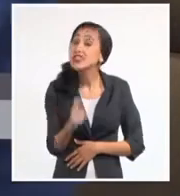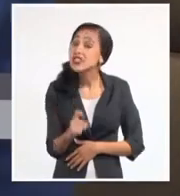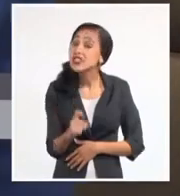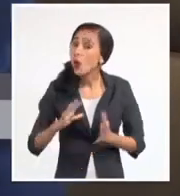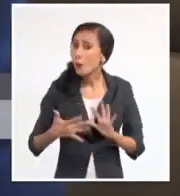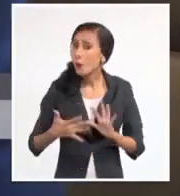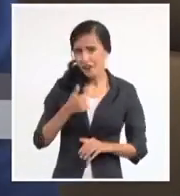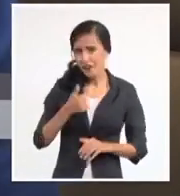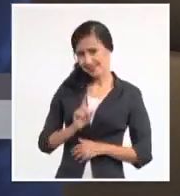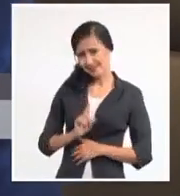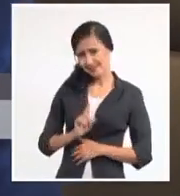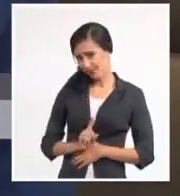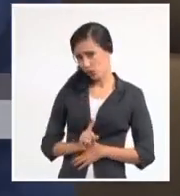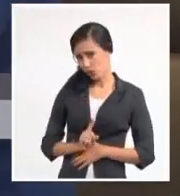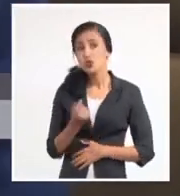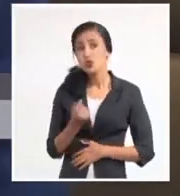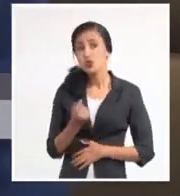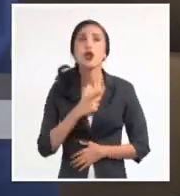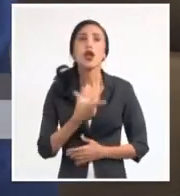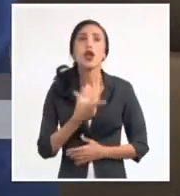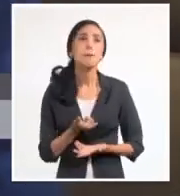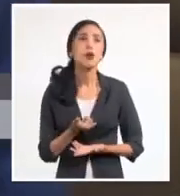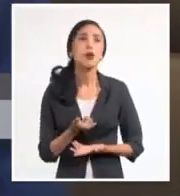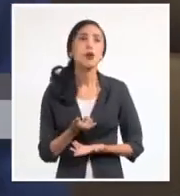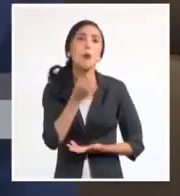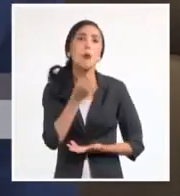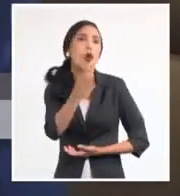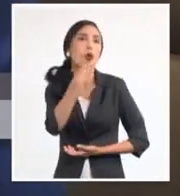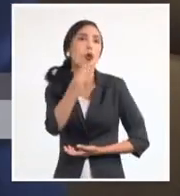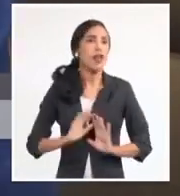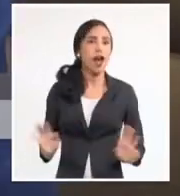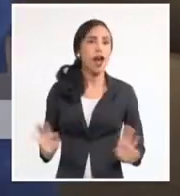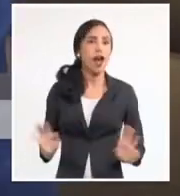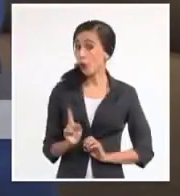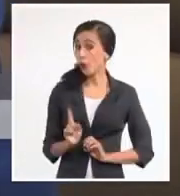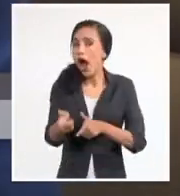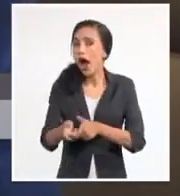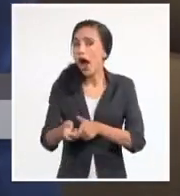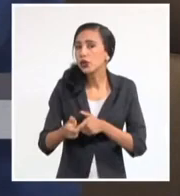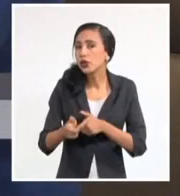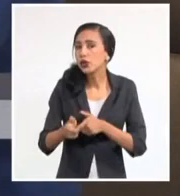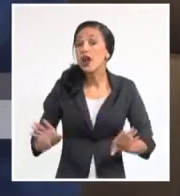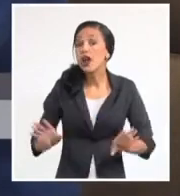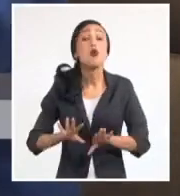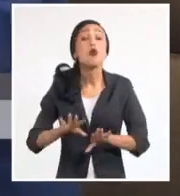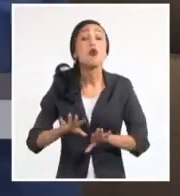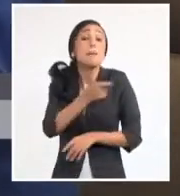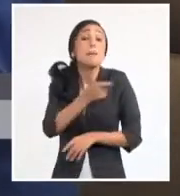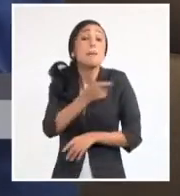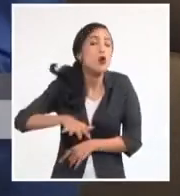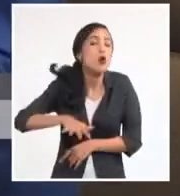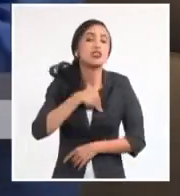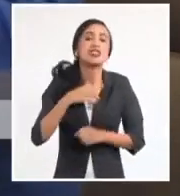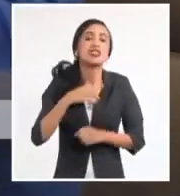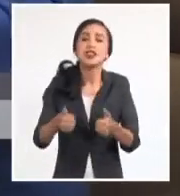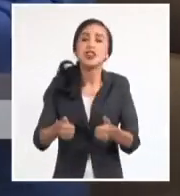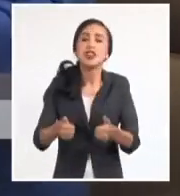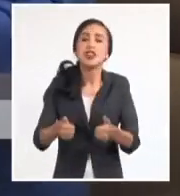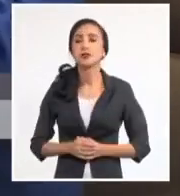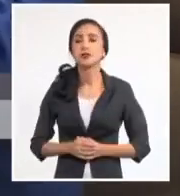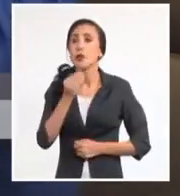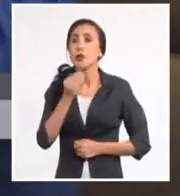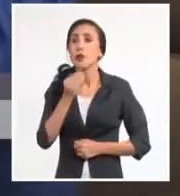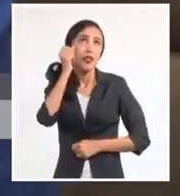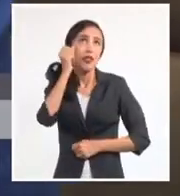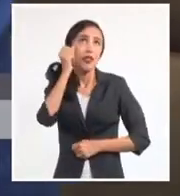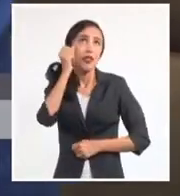no es solo la subsistencia, que no es solo la agricultura, es el bienestar completo. Y tampoco podemos ser idealistas y decir aquí